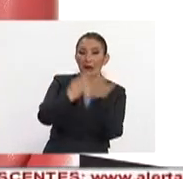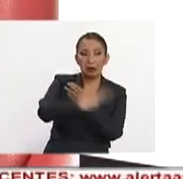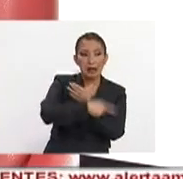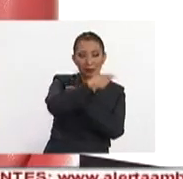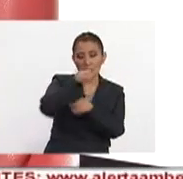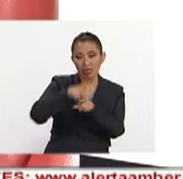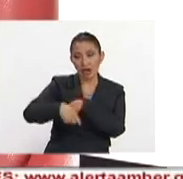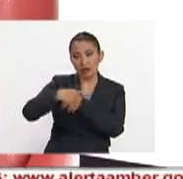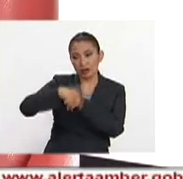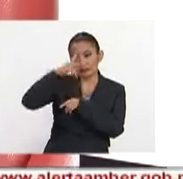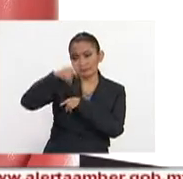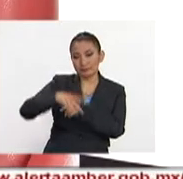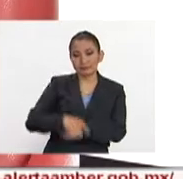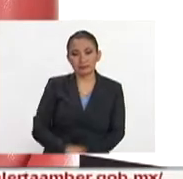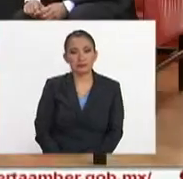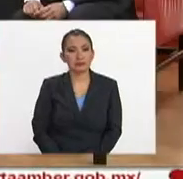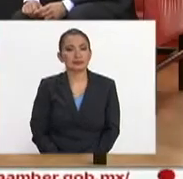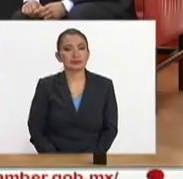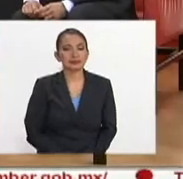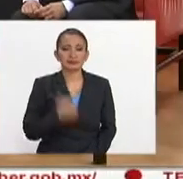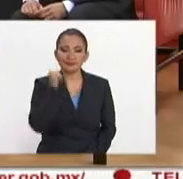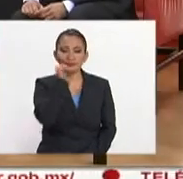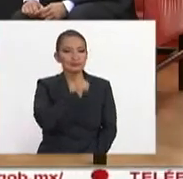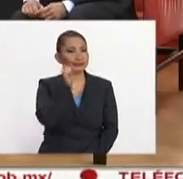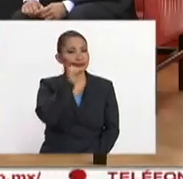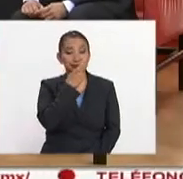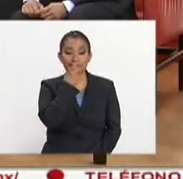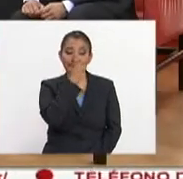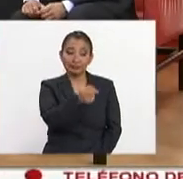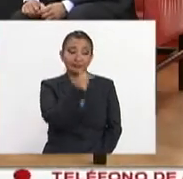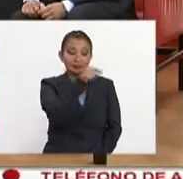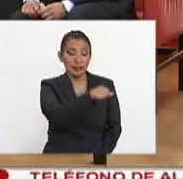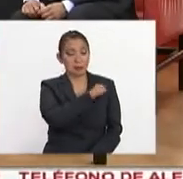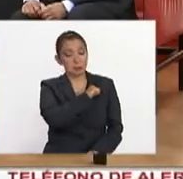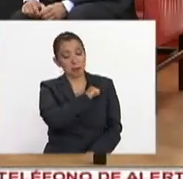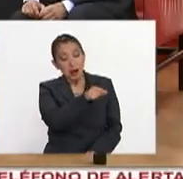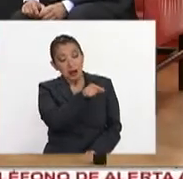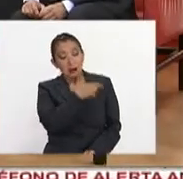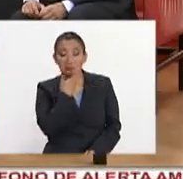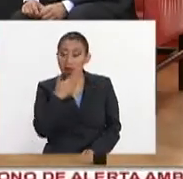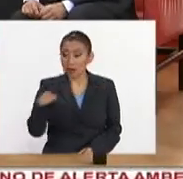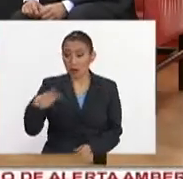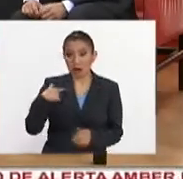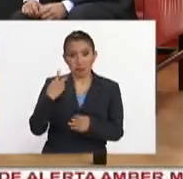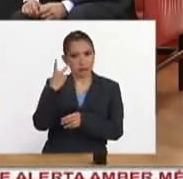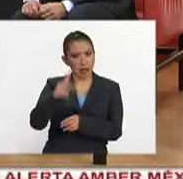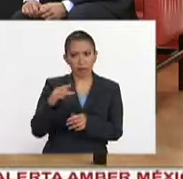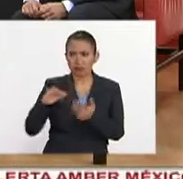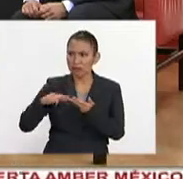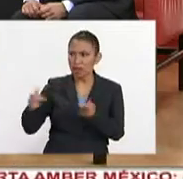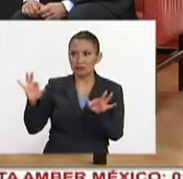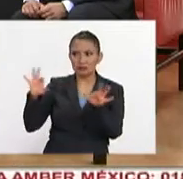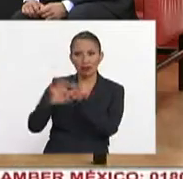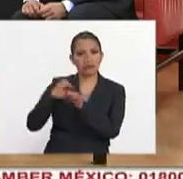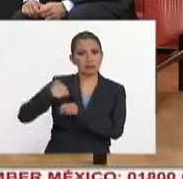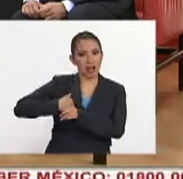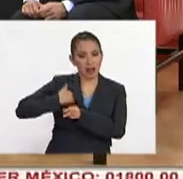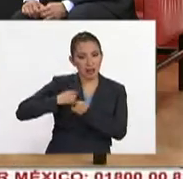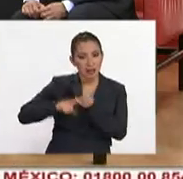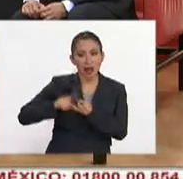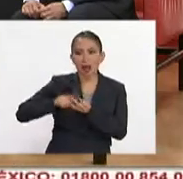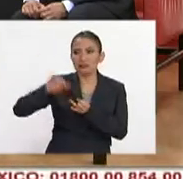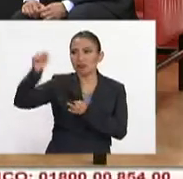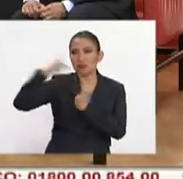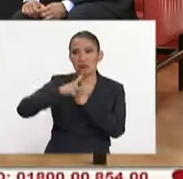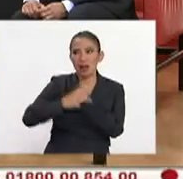que nos afectan. Pero fíjate que, como siempre he comentado, de lo malo lo bueno, porque México ha fortalecido relación, por ejemplo, con Canadá y